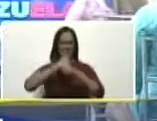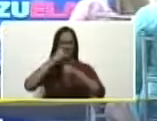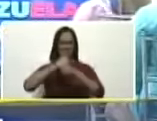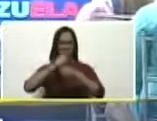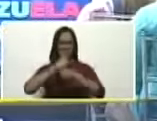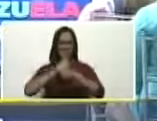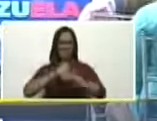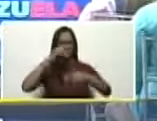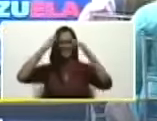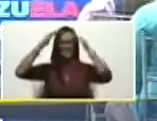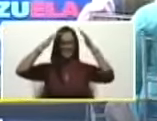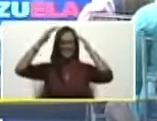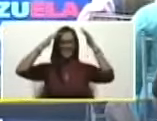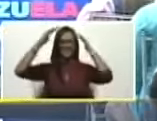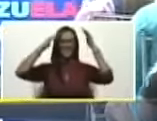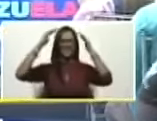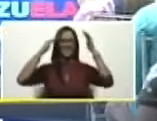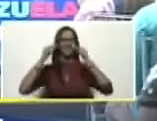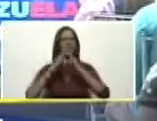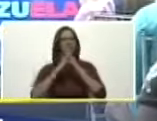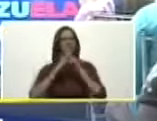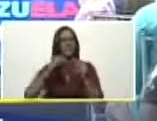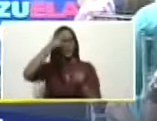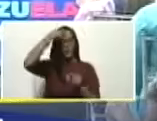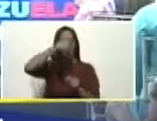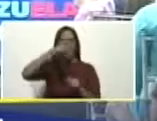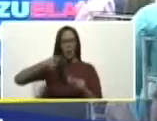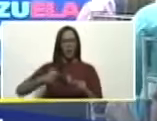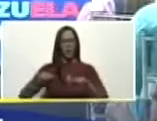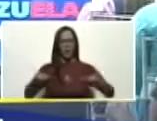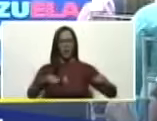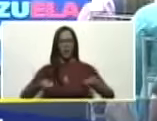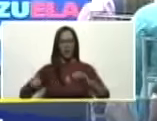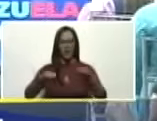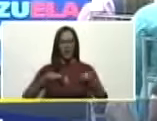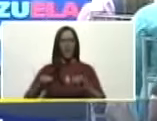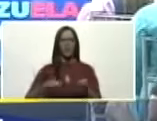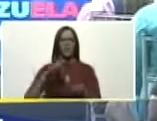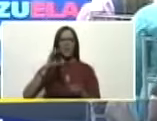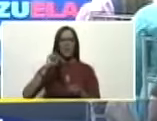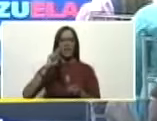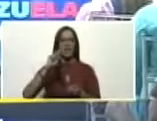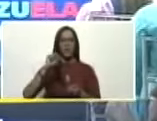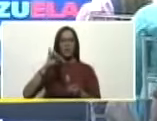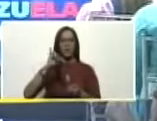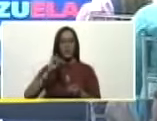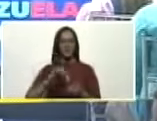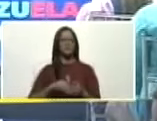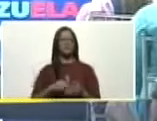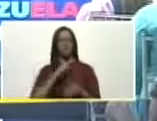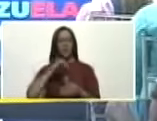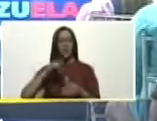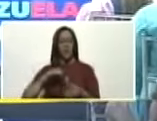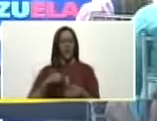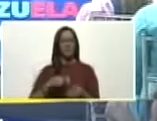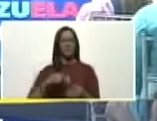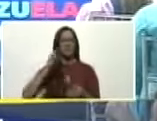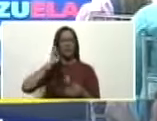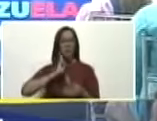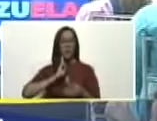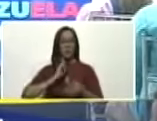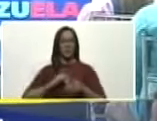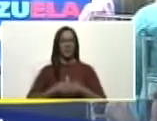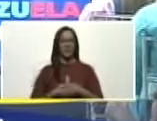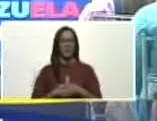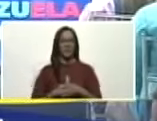Mi saludo a todo el pueblo de Angostura, del Orinoco, del Caroní, de nuestra Guayana,